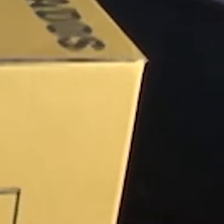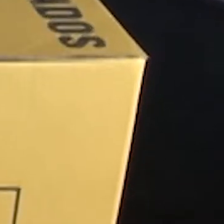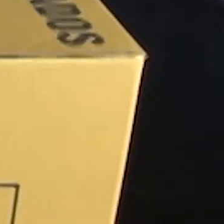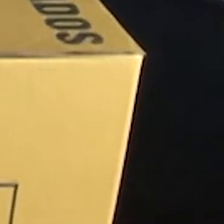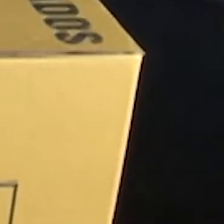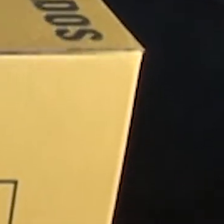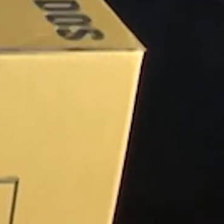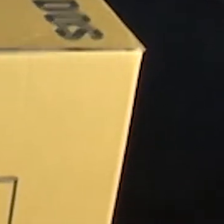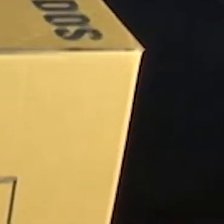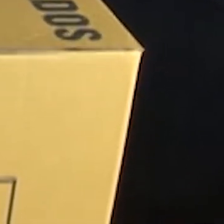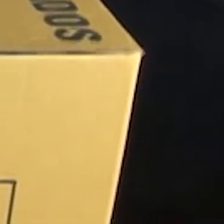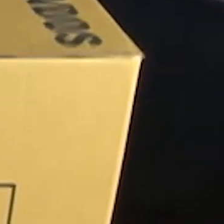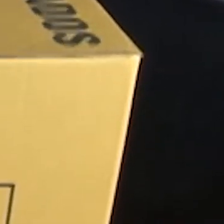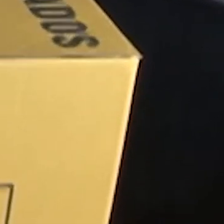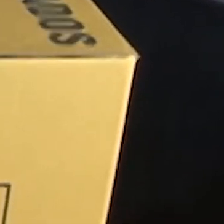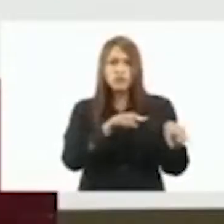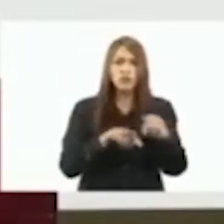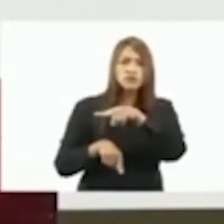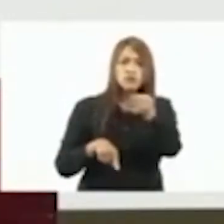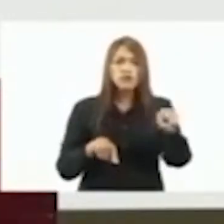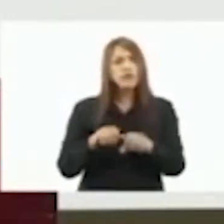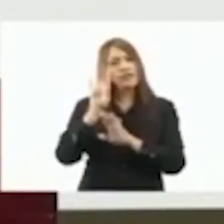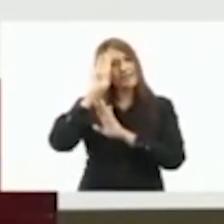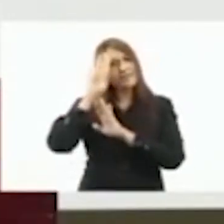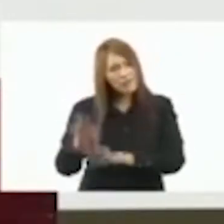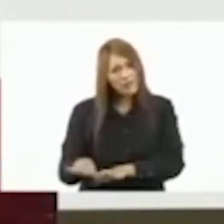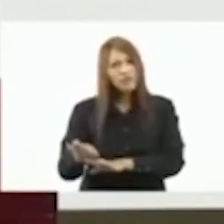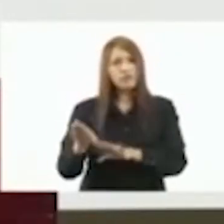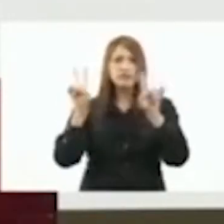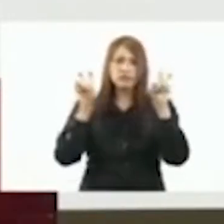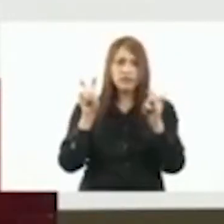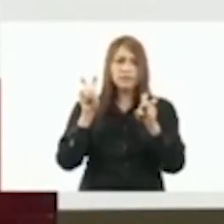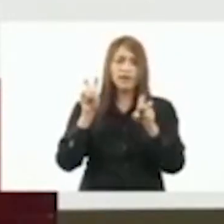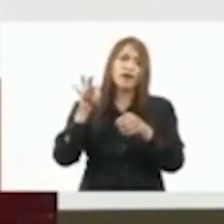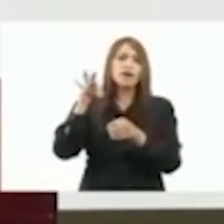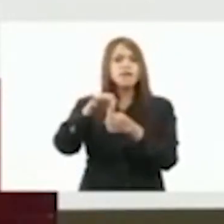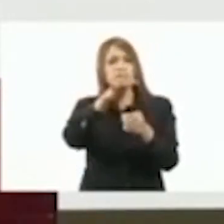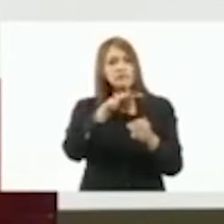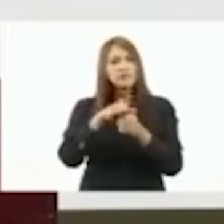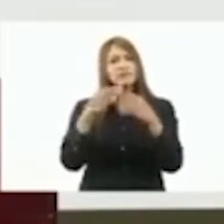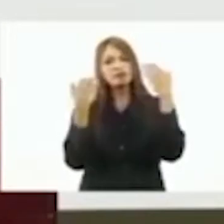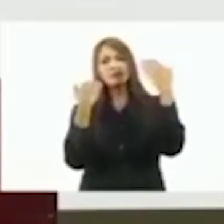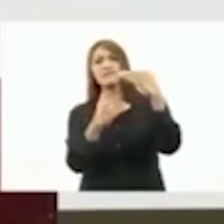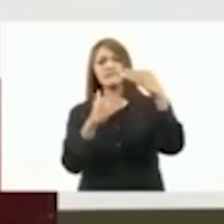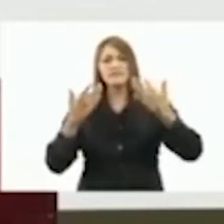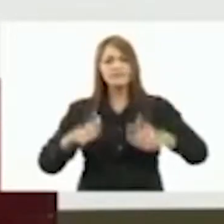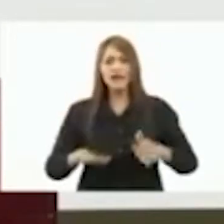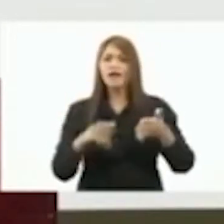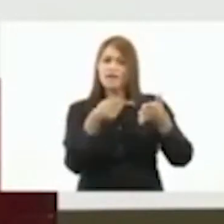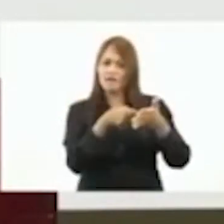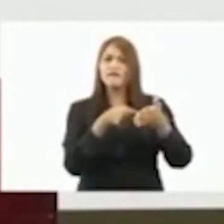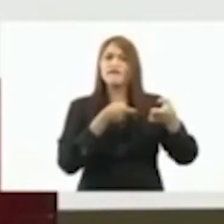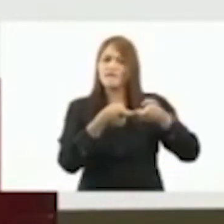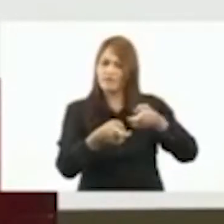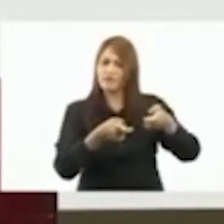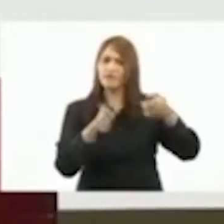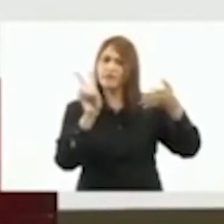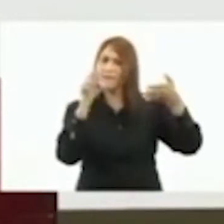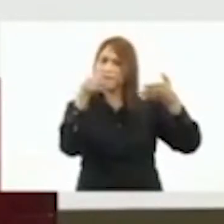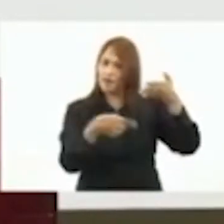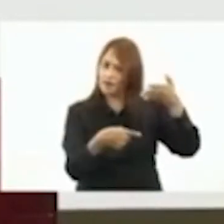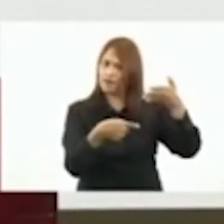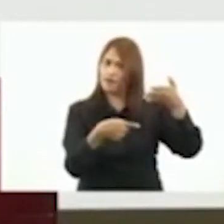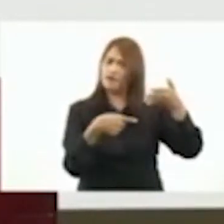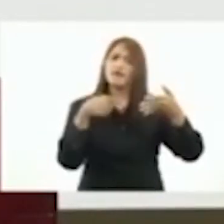hizo un llamado a la transparencia. Respeto a las reglas electorales y a los límites establecidos en nuestra regulación